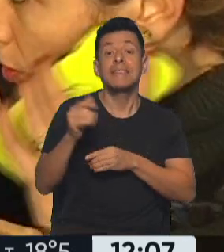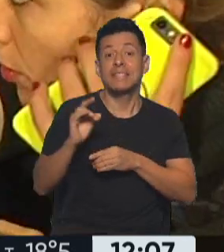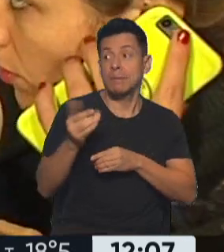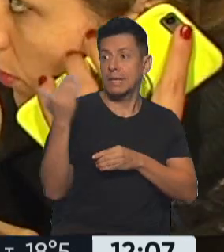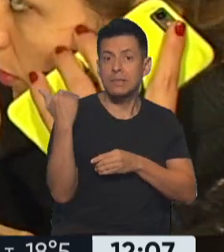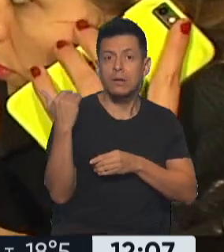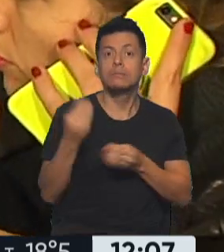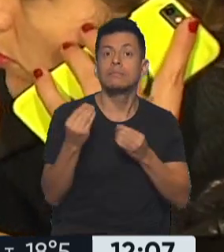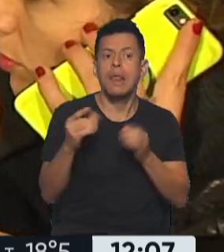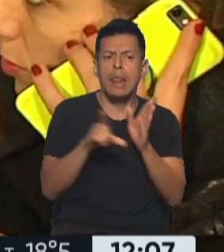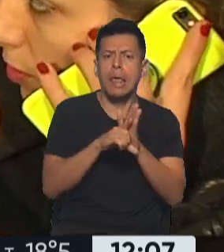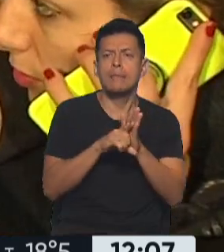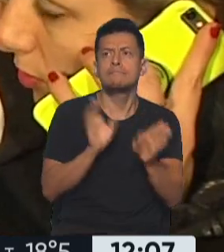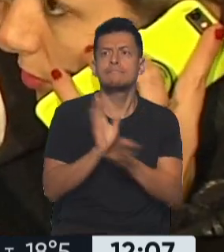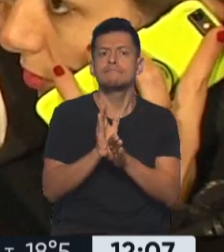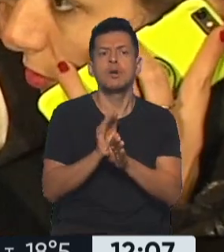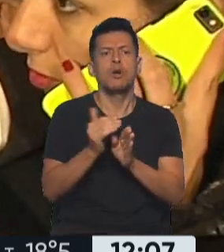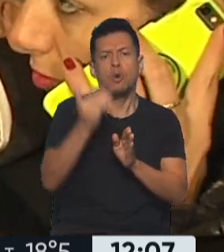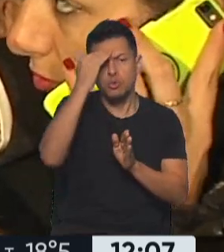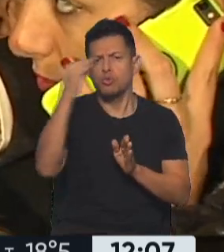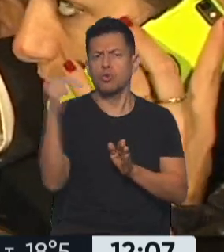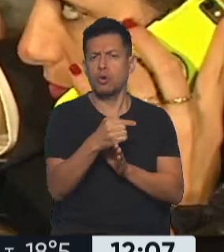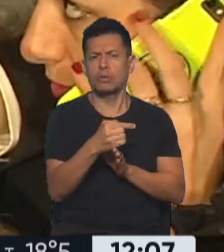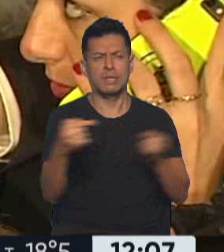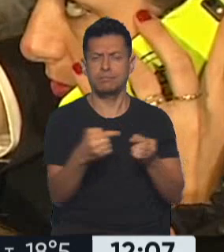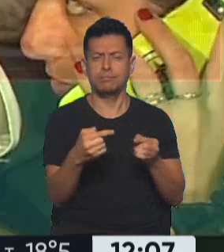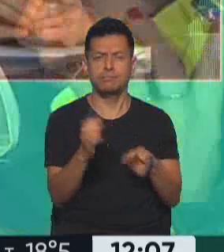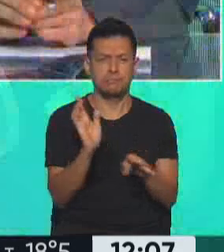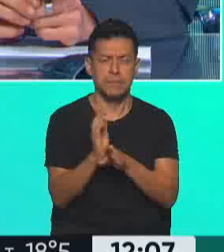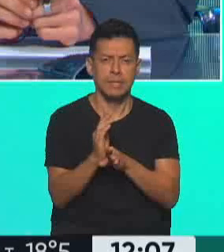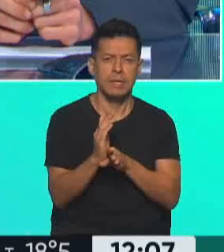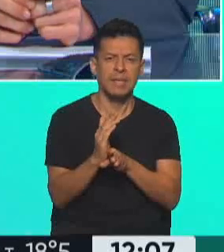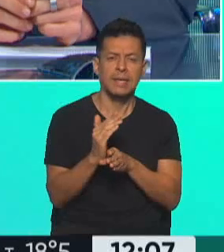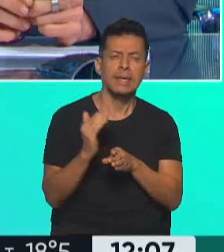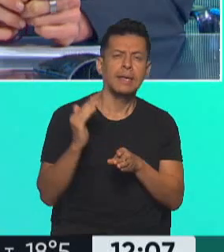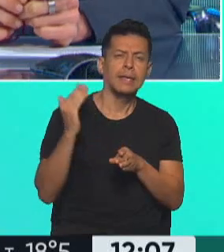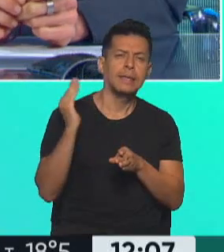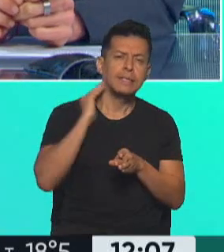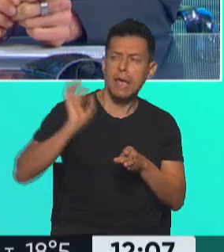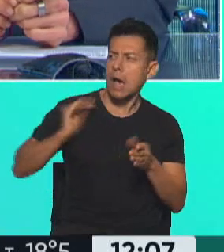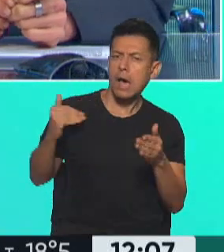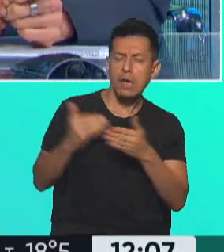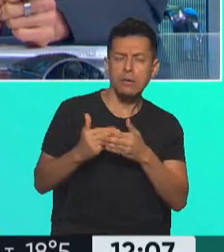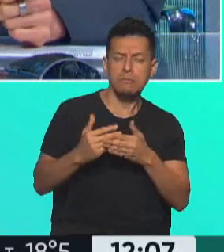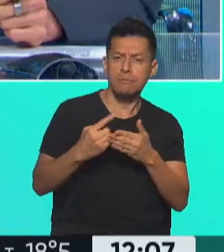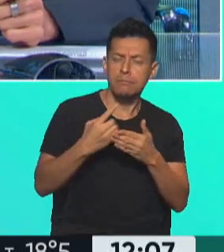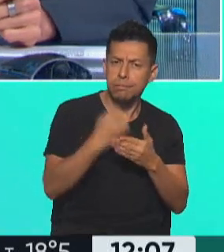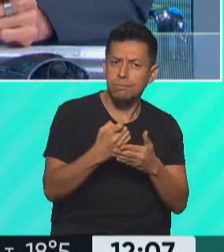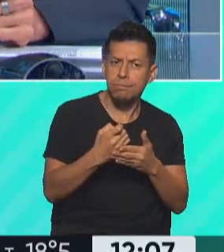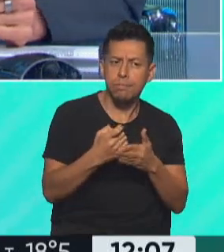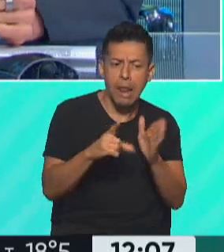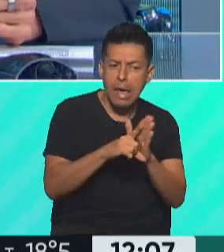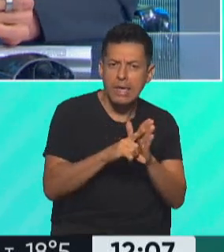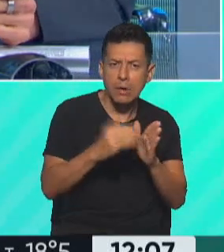pasado fue declarada inconstitucional. Es decir, se demoraron 16 años para darse cuenta que era